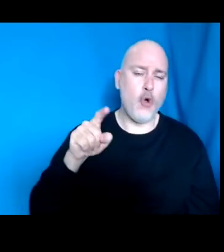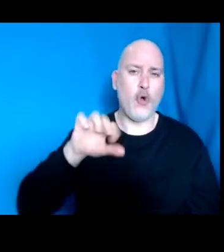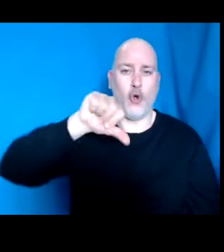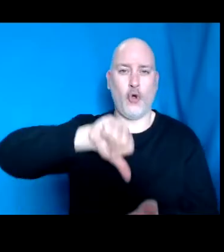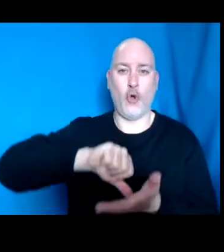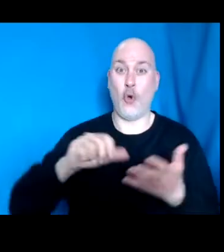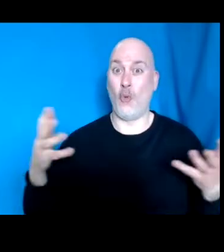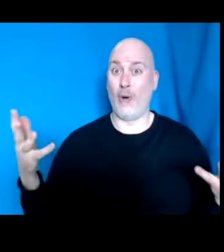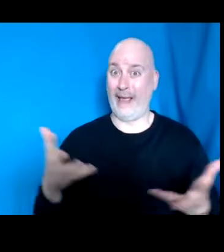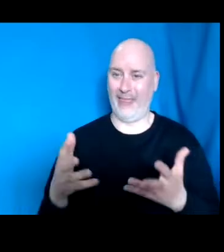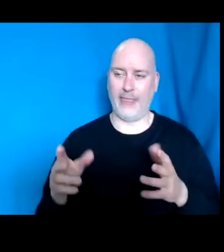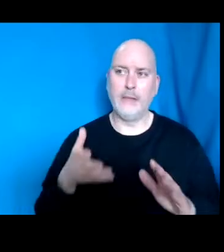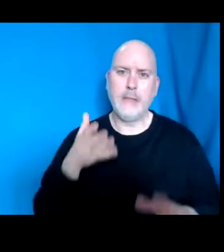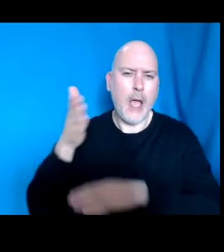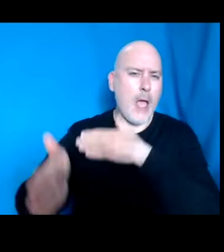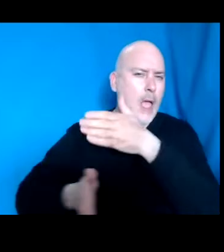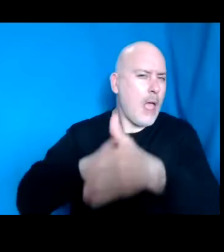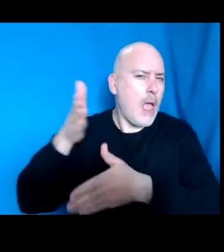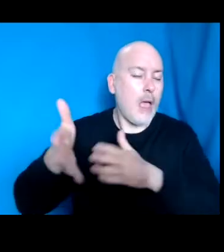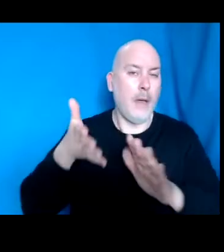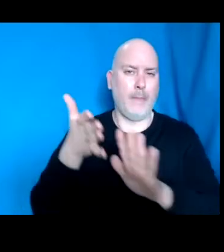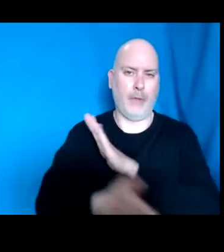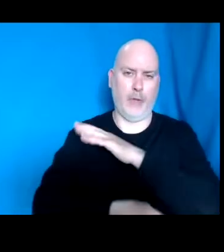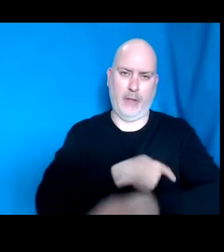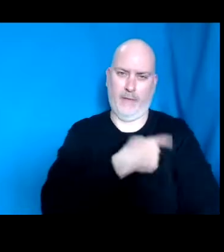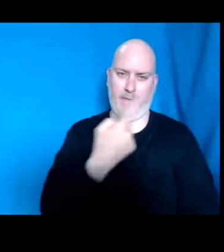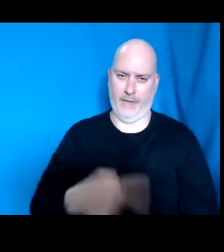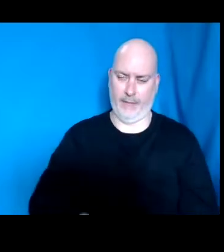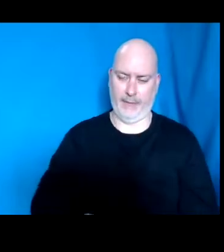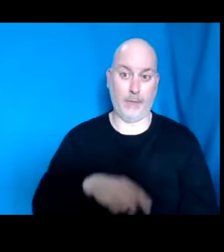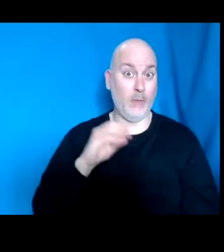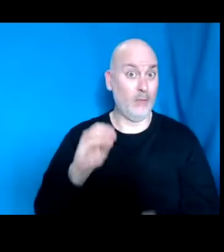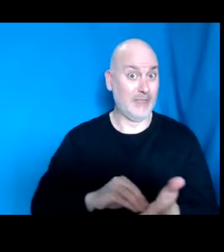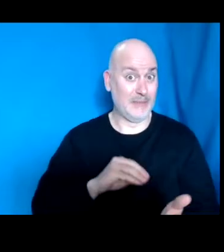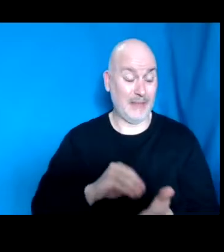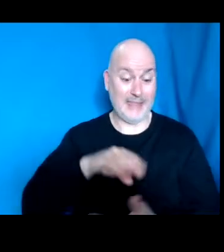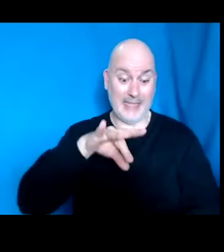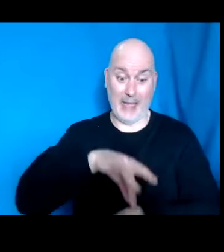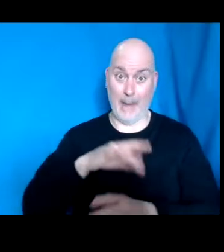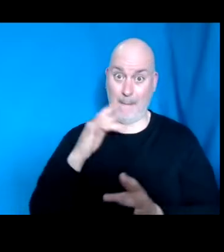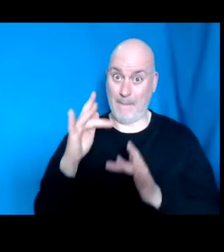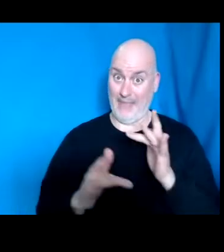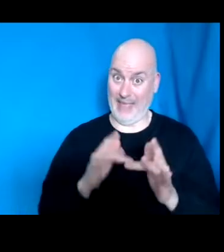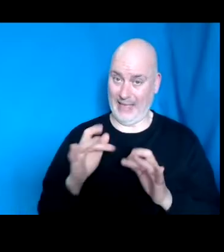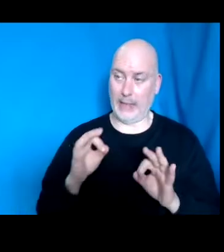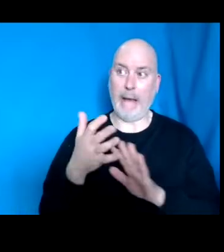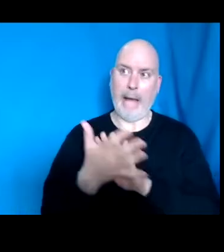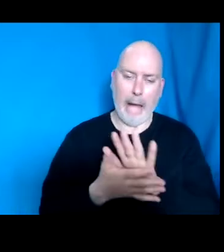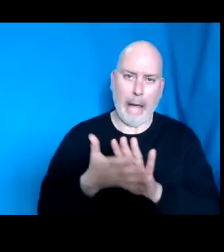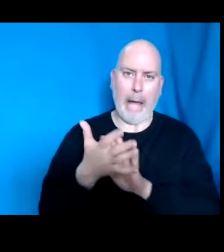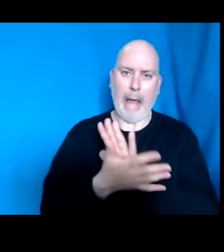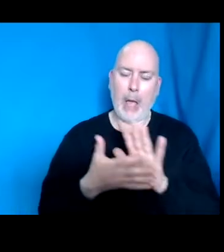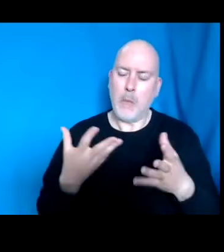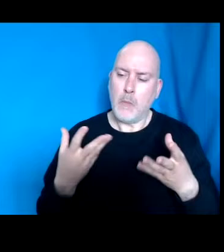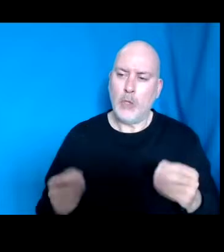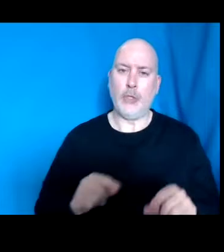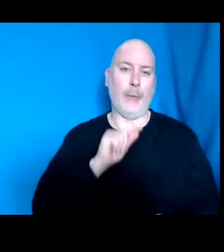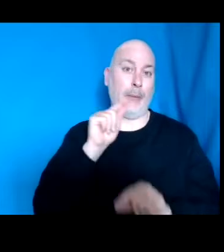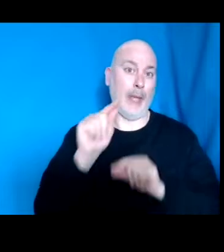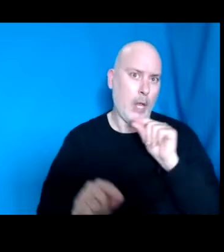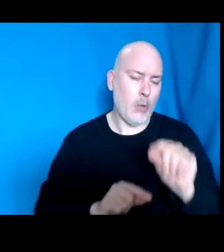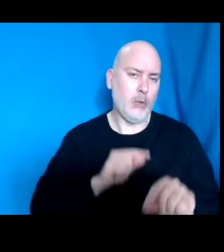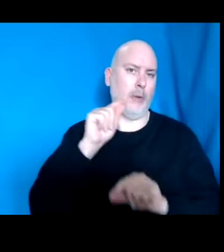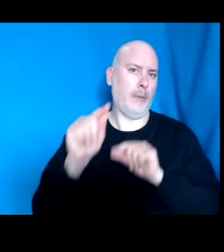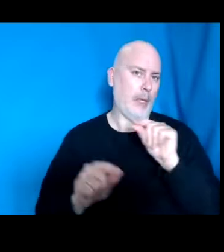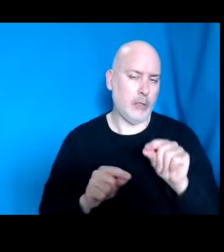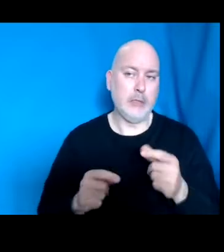urgencias. Aunque muchas veces los pediatras nos repitamos con la palabra de los virus, es porque os queremos